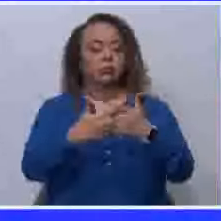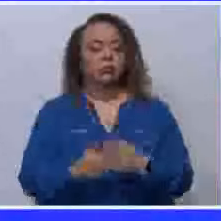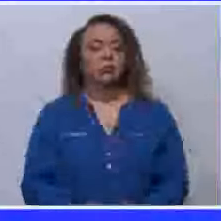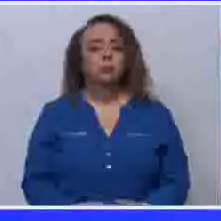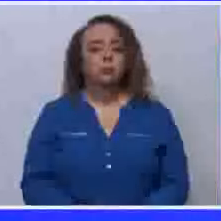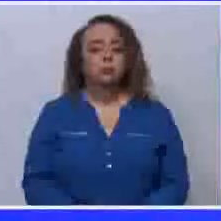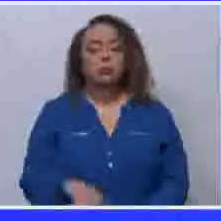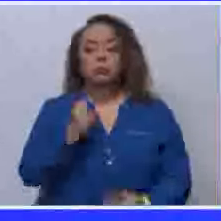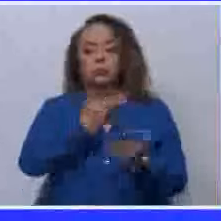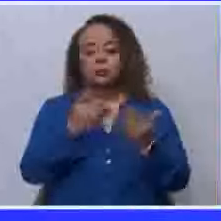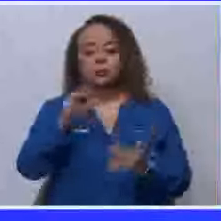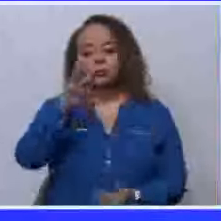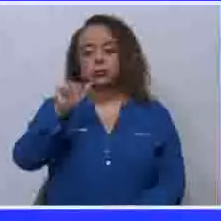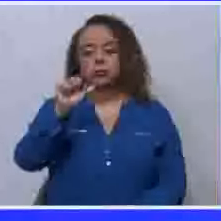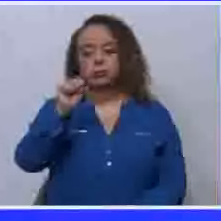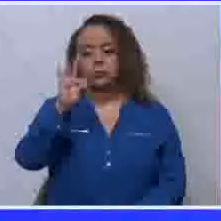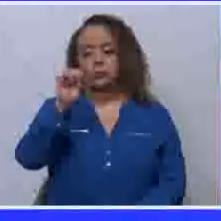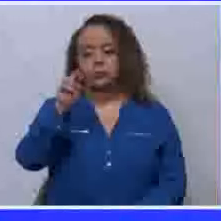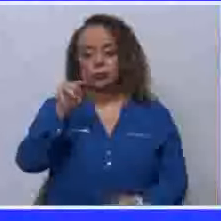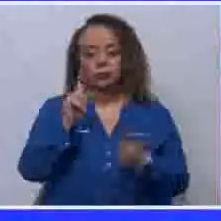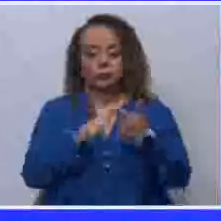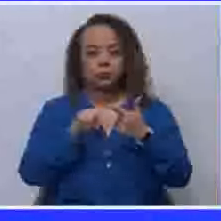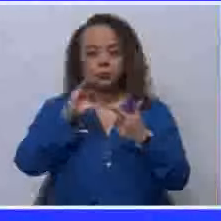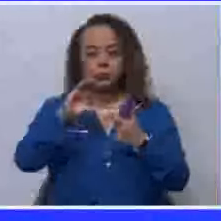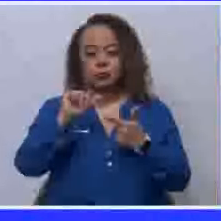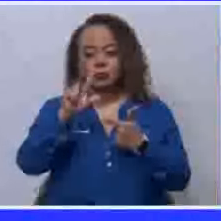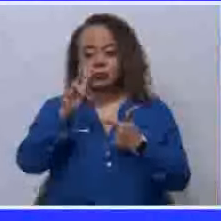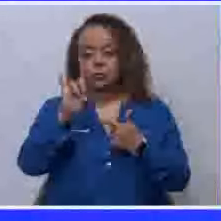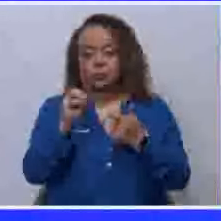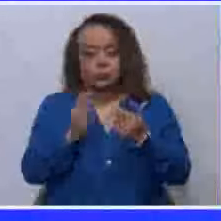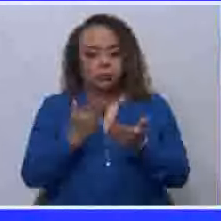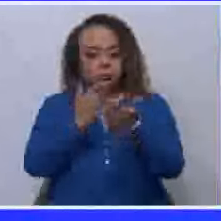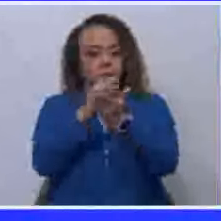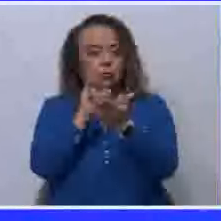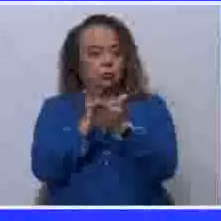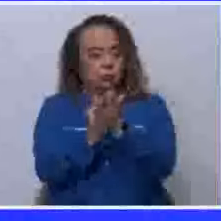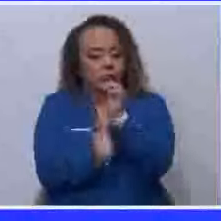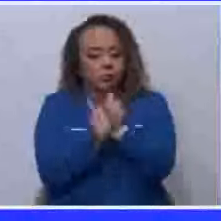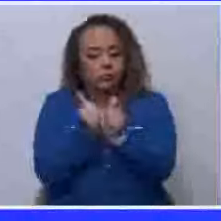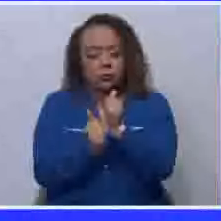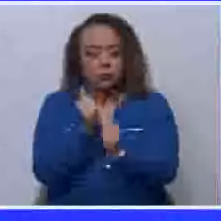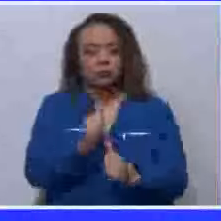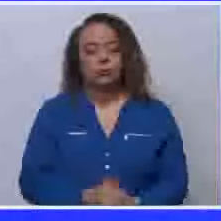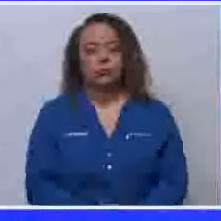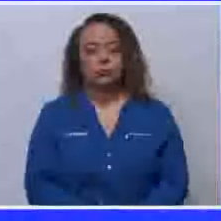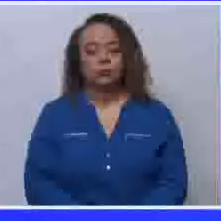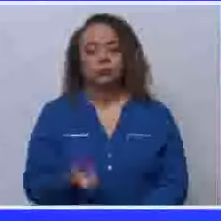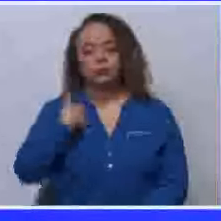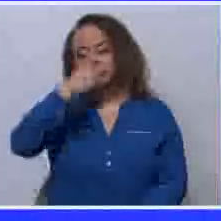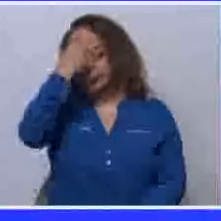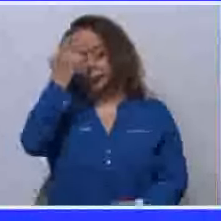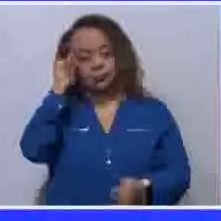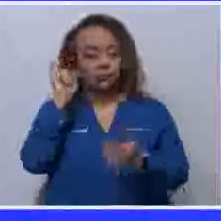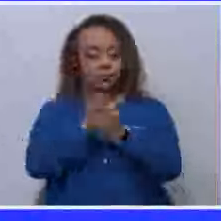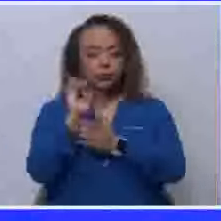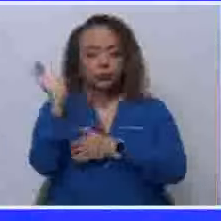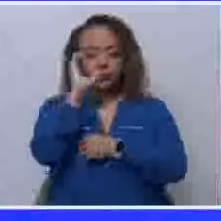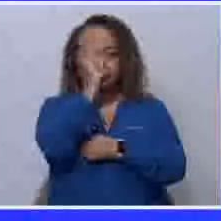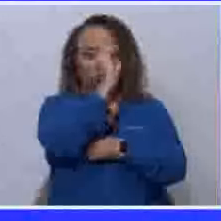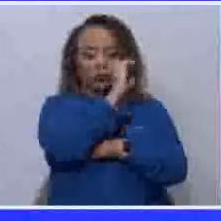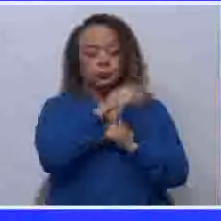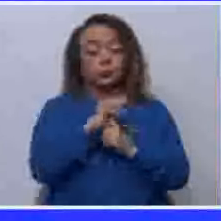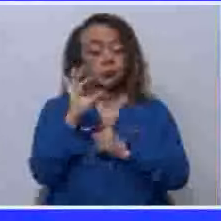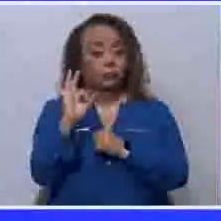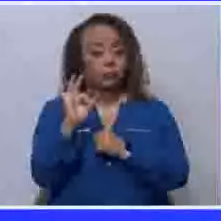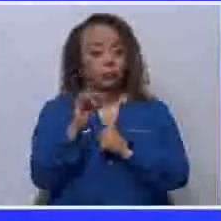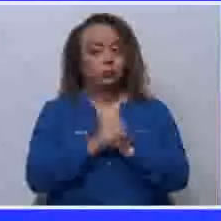el recurso de Kendall Waston, Francisco Calvo, los que aportaban en esa mayor cuota goleadora. Yo creo que por eso es la búsqueda de un